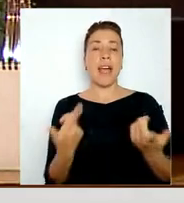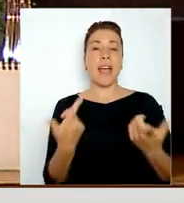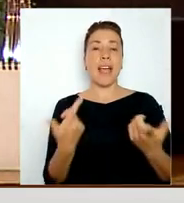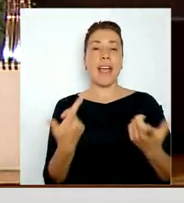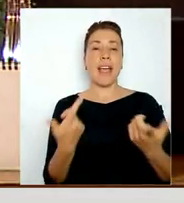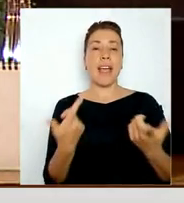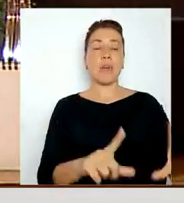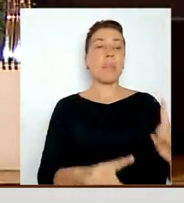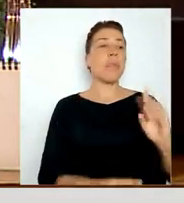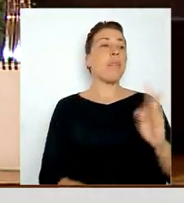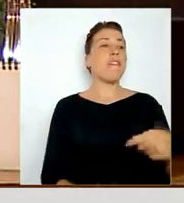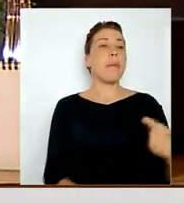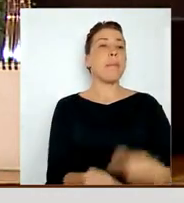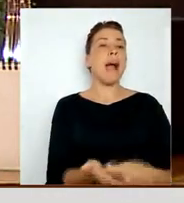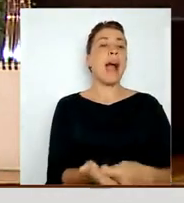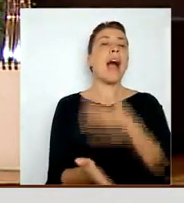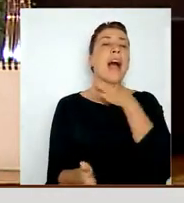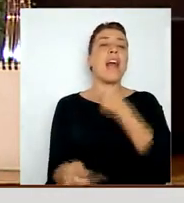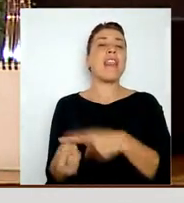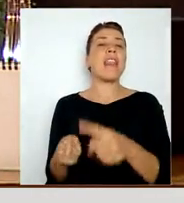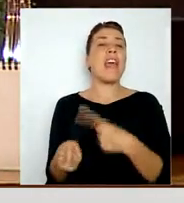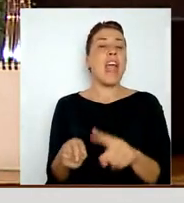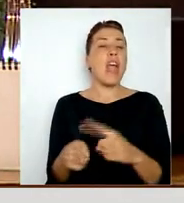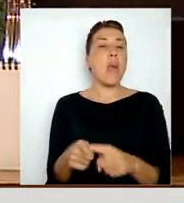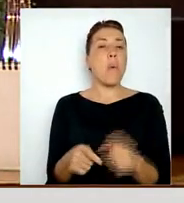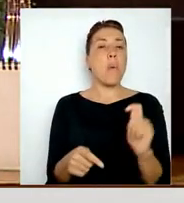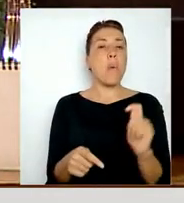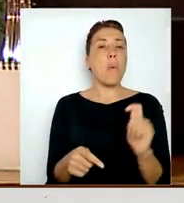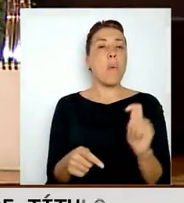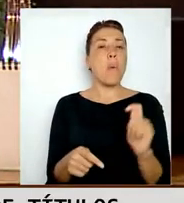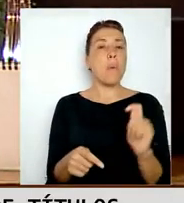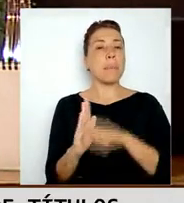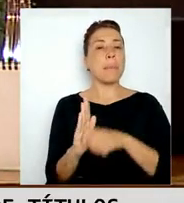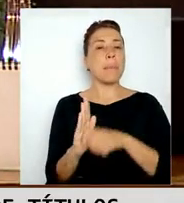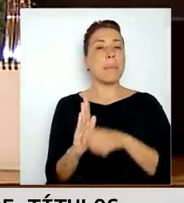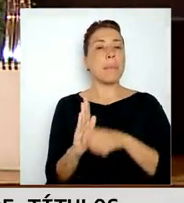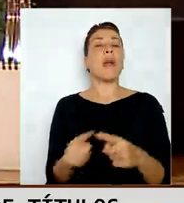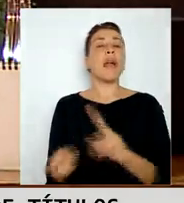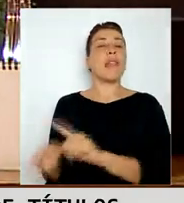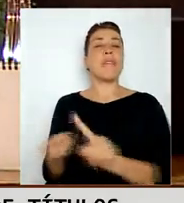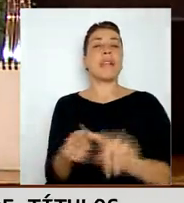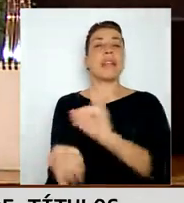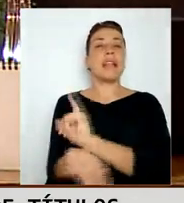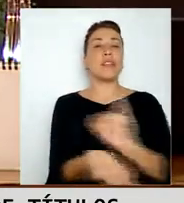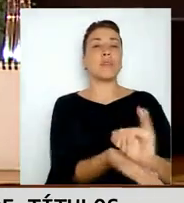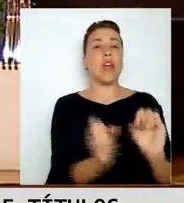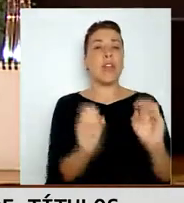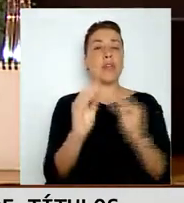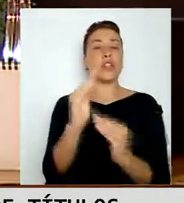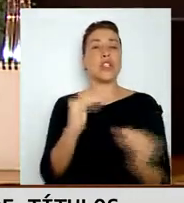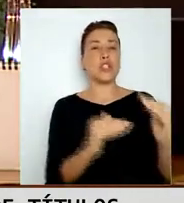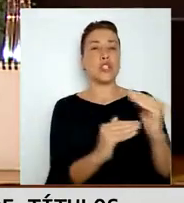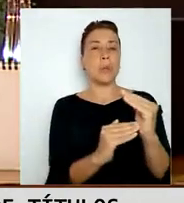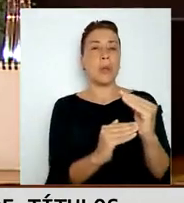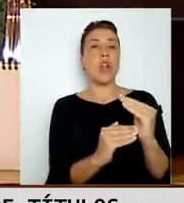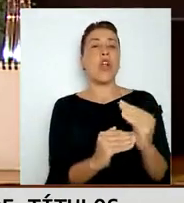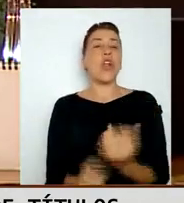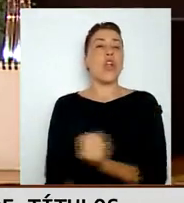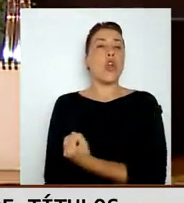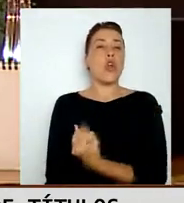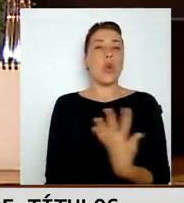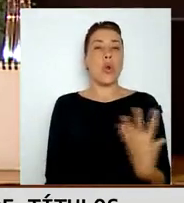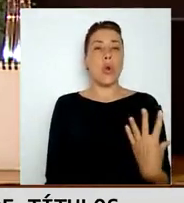pago de deuda arancelarias contraída con las instituciones de educación superior correspondiente al boletín número